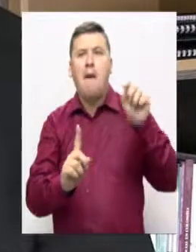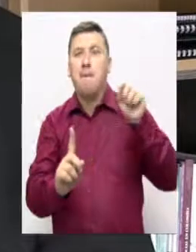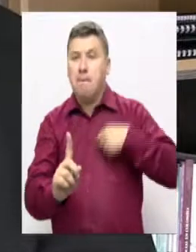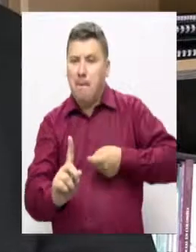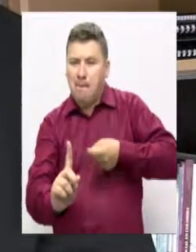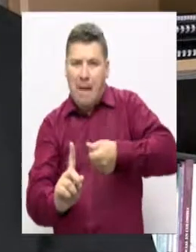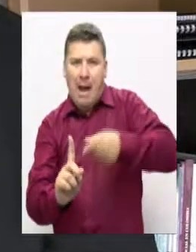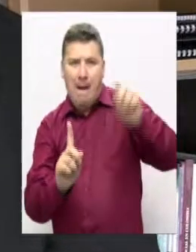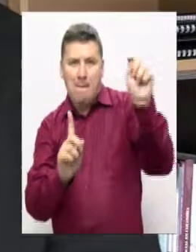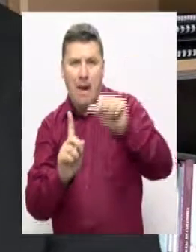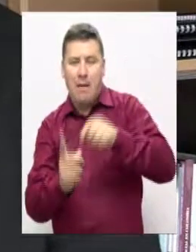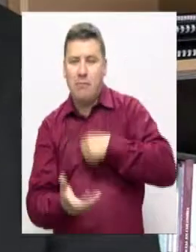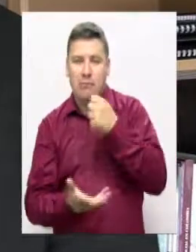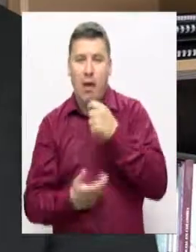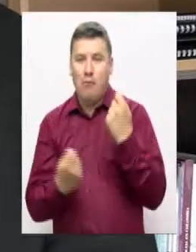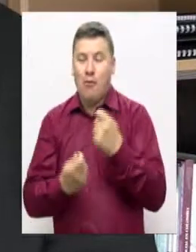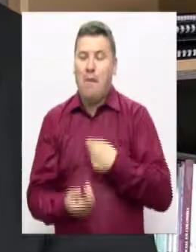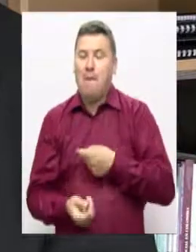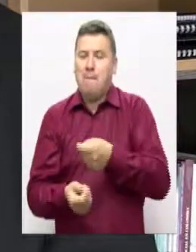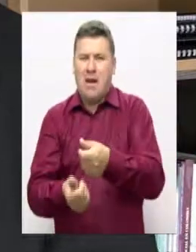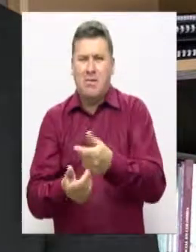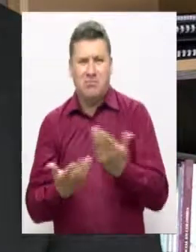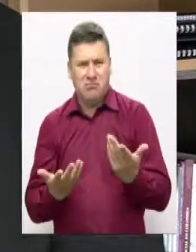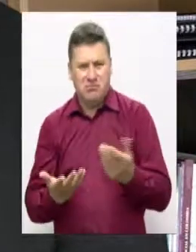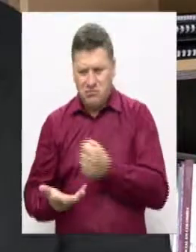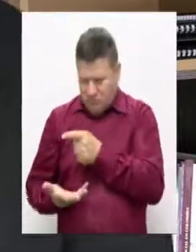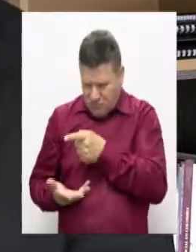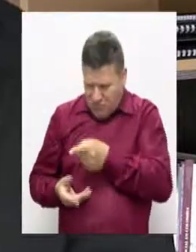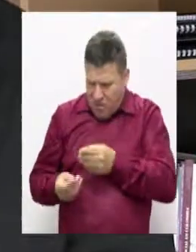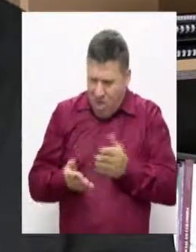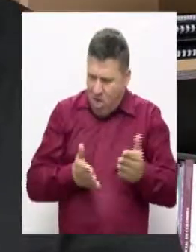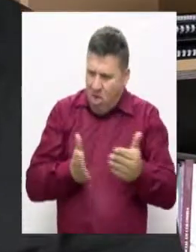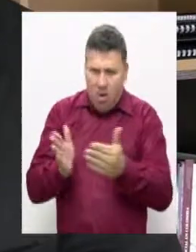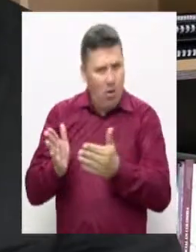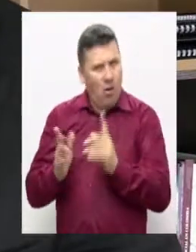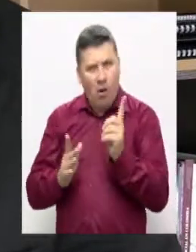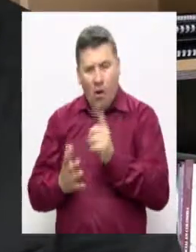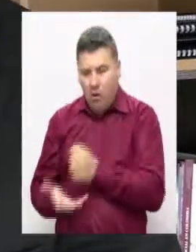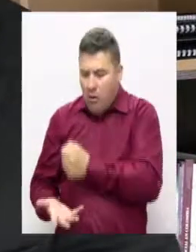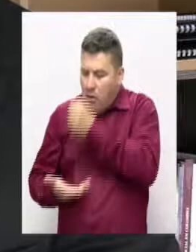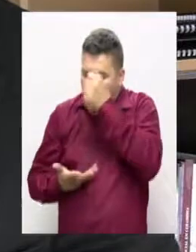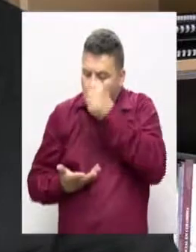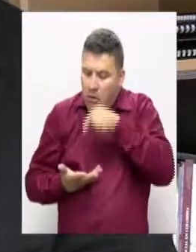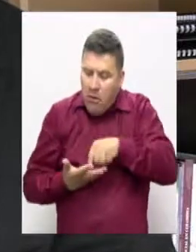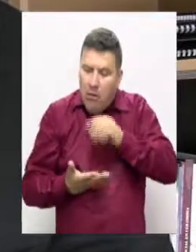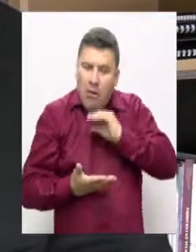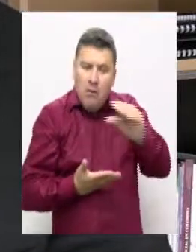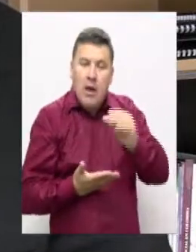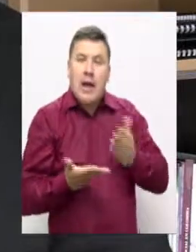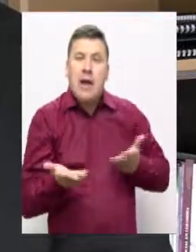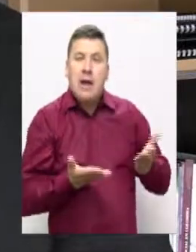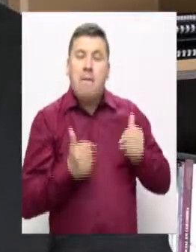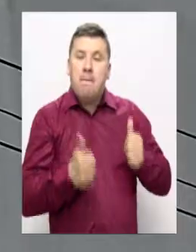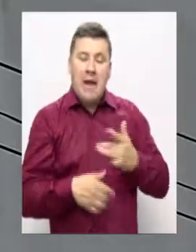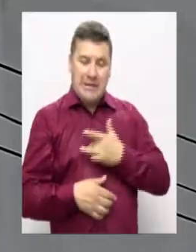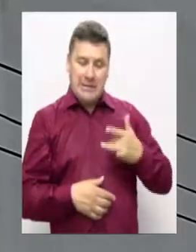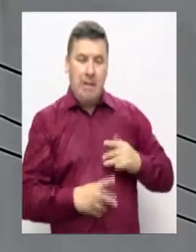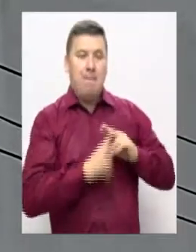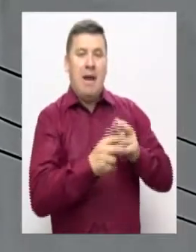patrocinios. Claramente, en este momento, el sentido de la intervención era asegurar la prestación del servicio de